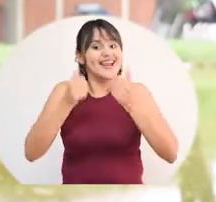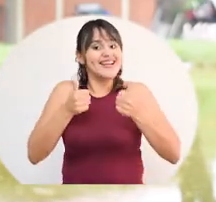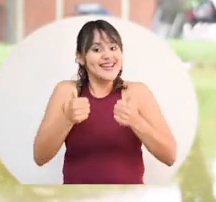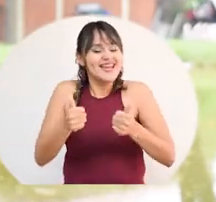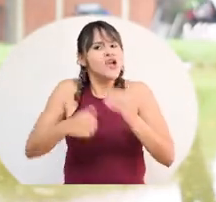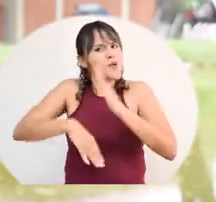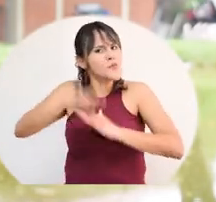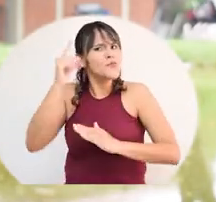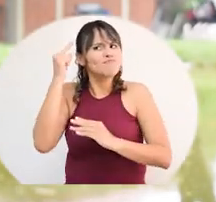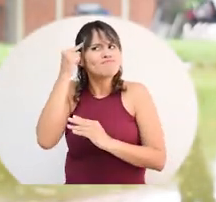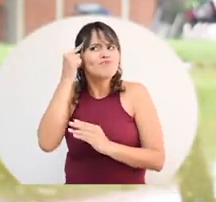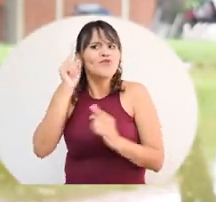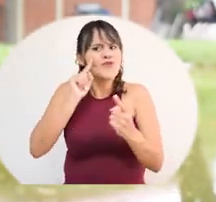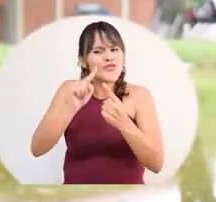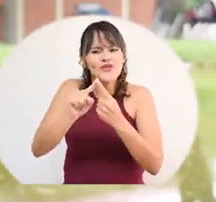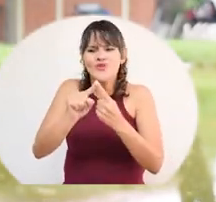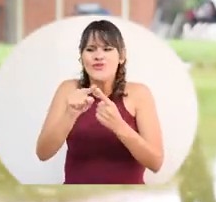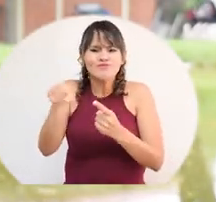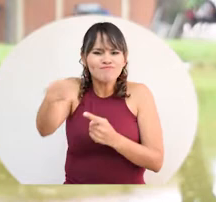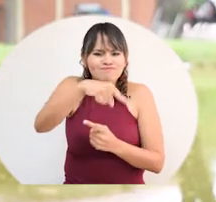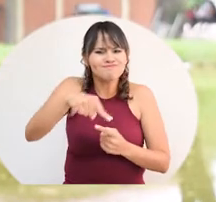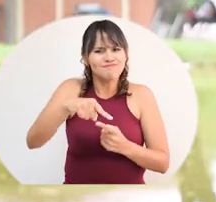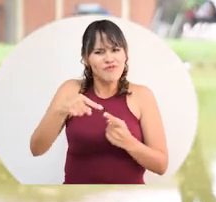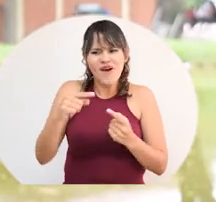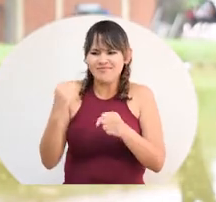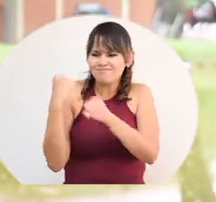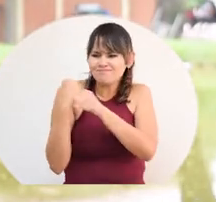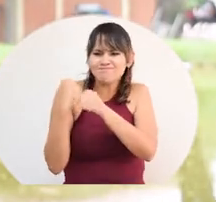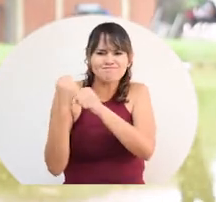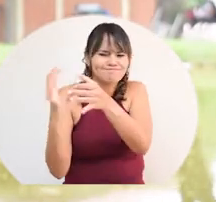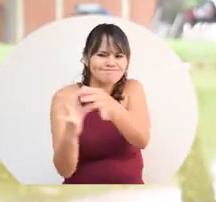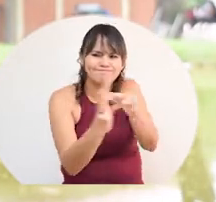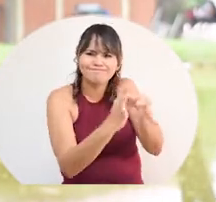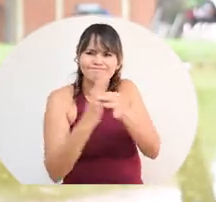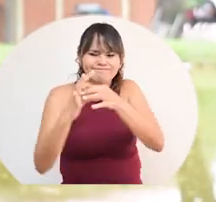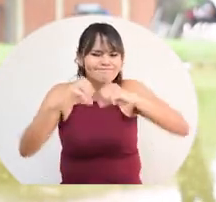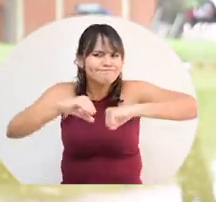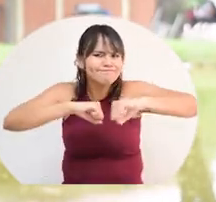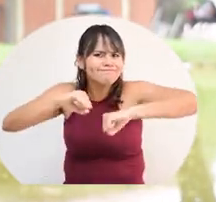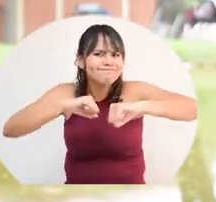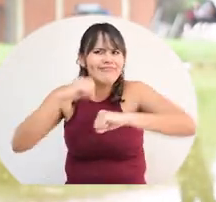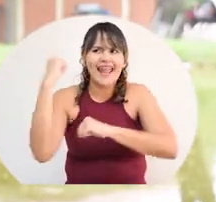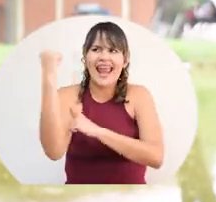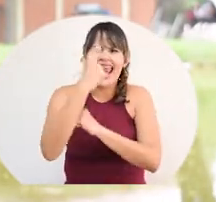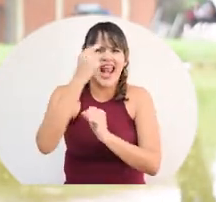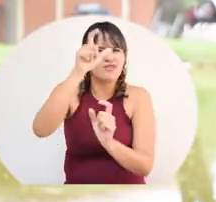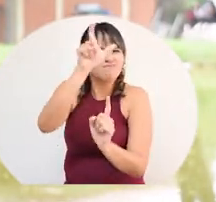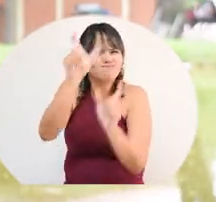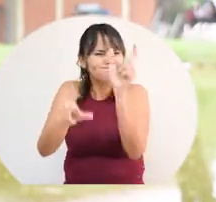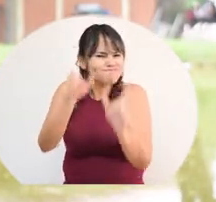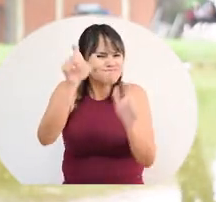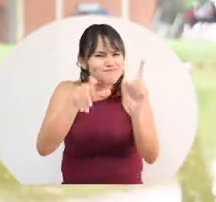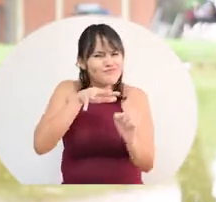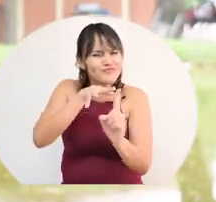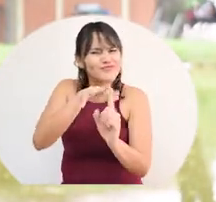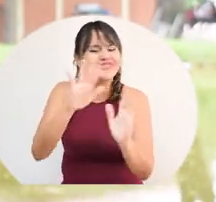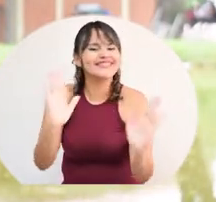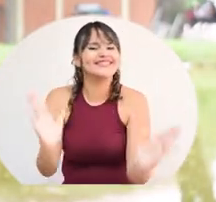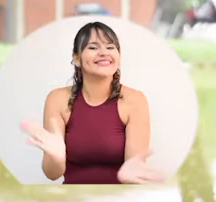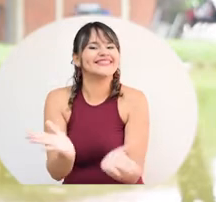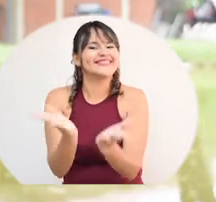la capacidad de modificarlo positivamente de trabajar en equipo y de hacer de la sociedad un espacio